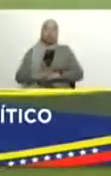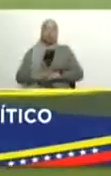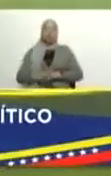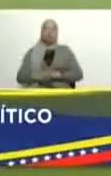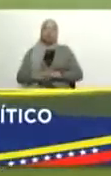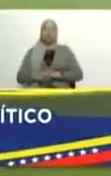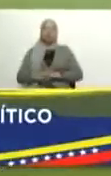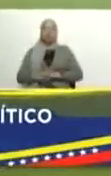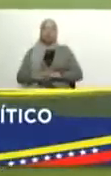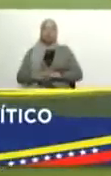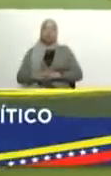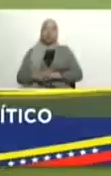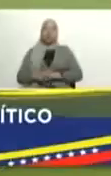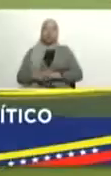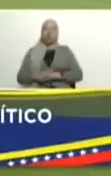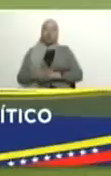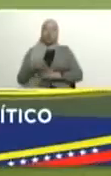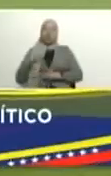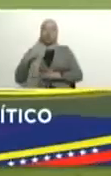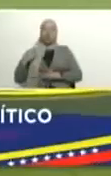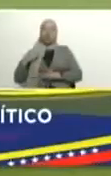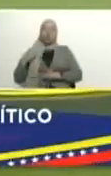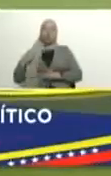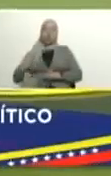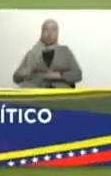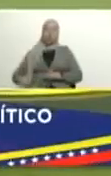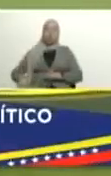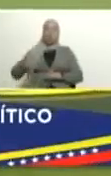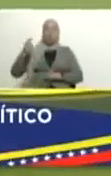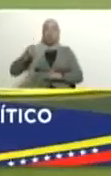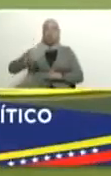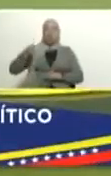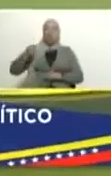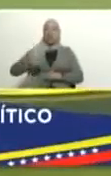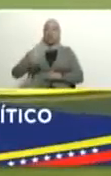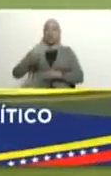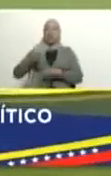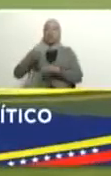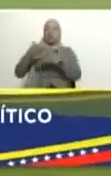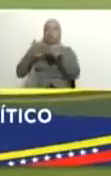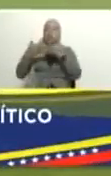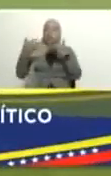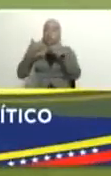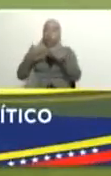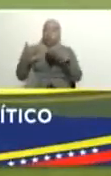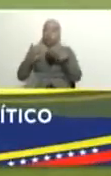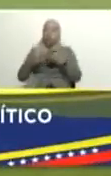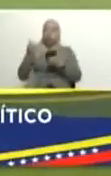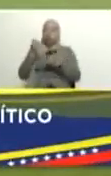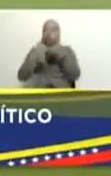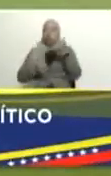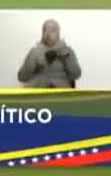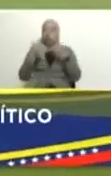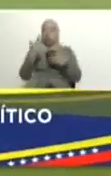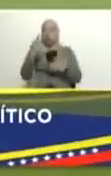de las tareas prioritarias de este último trimestre.